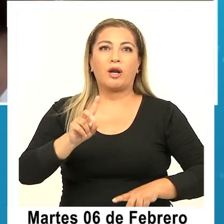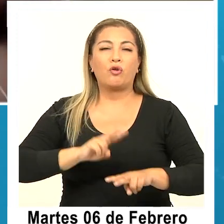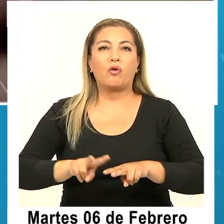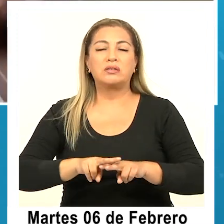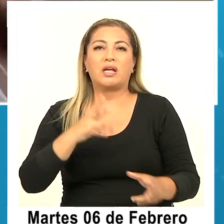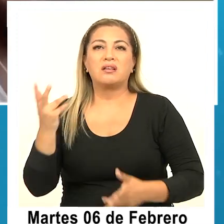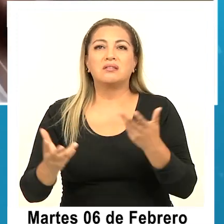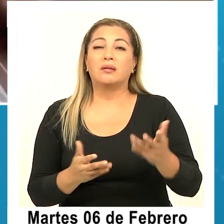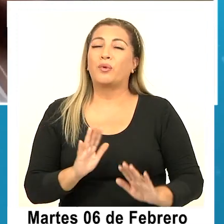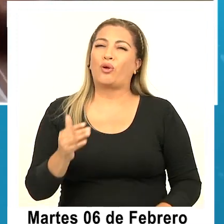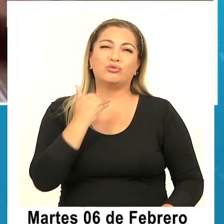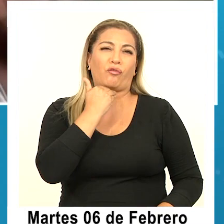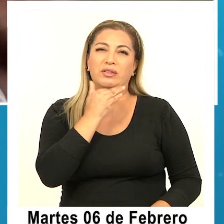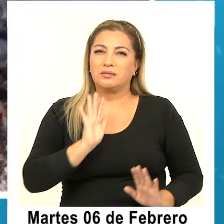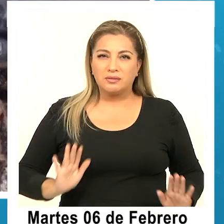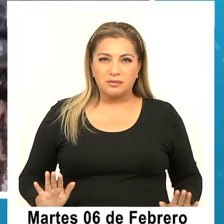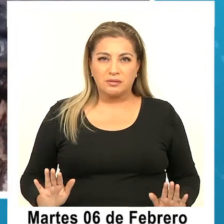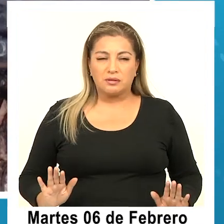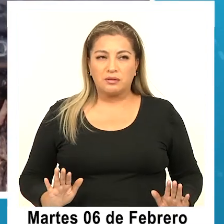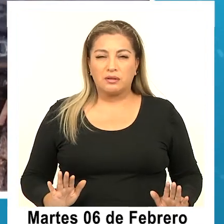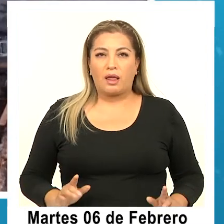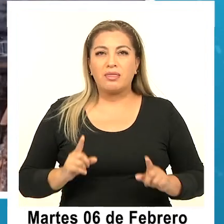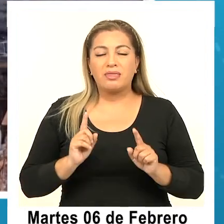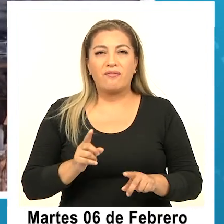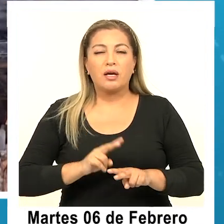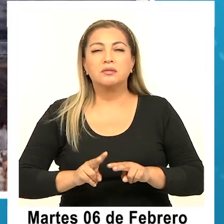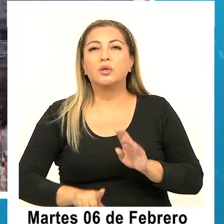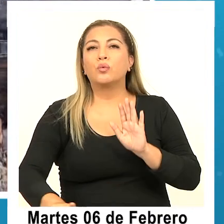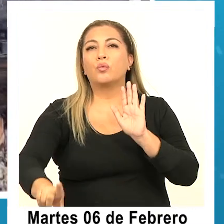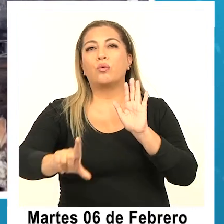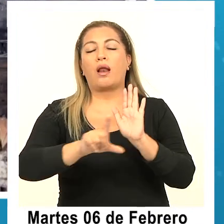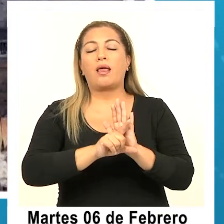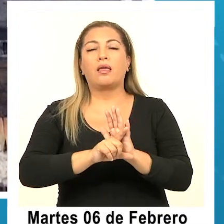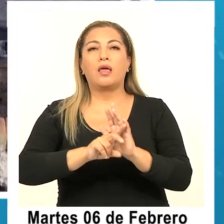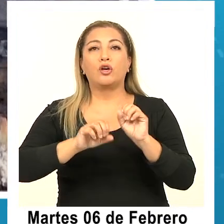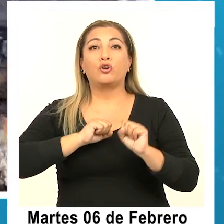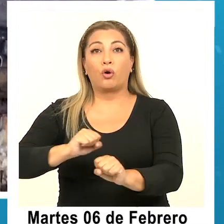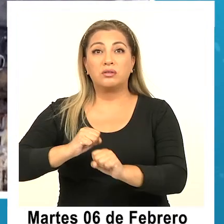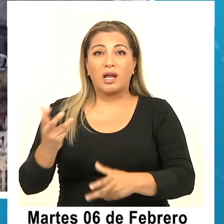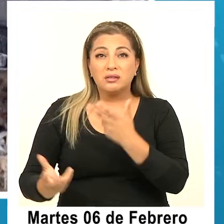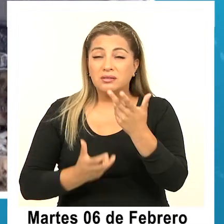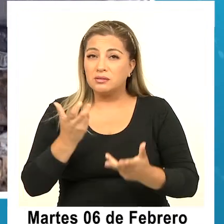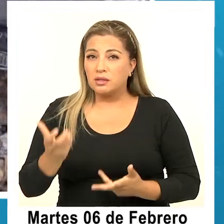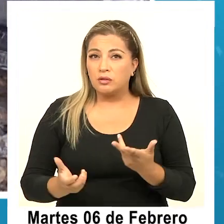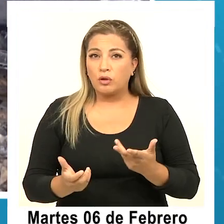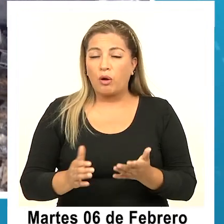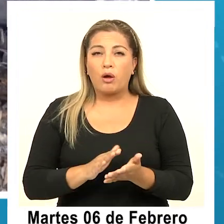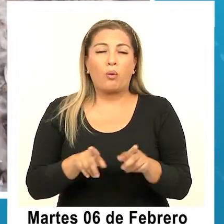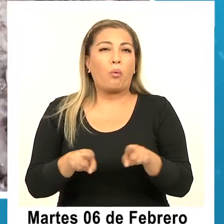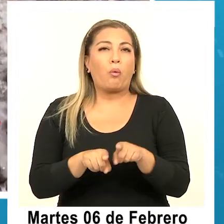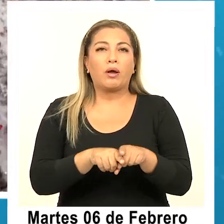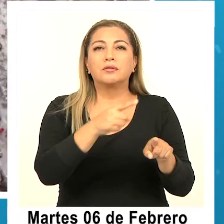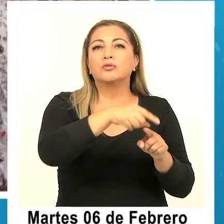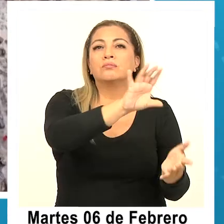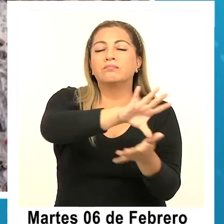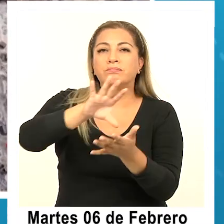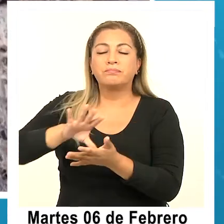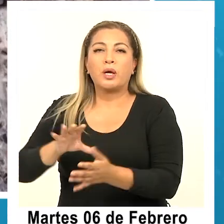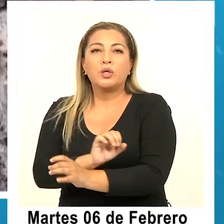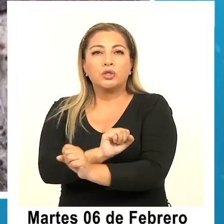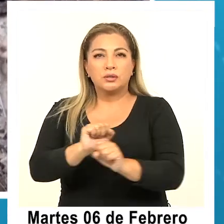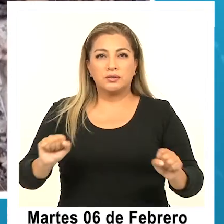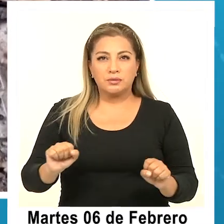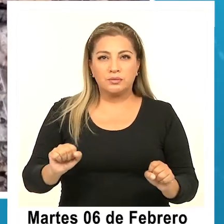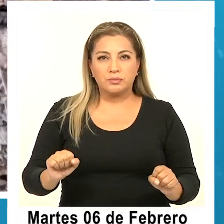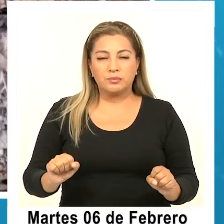no fue suficiente. ¿No debería haber una legislación como ley de incendios, por ejemplo, como lo hay en otros países, en que no se